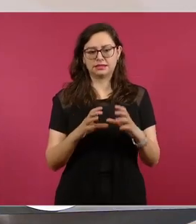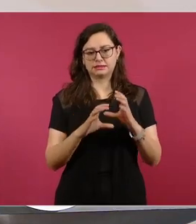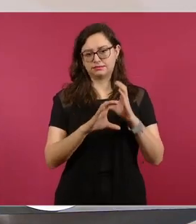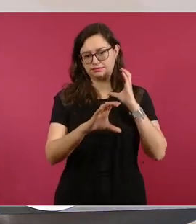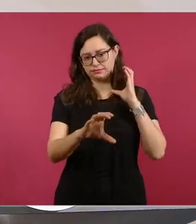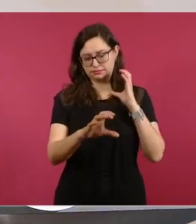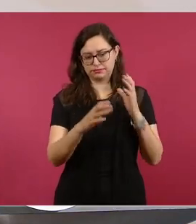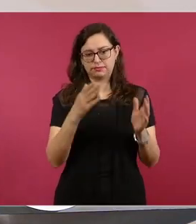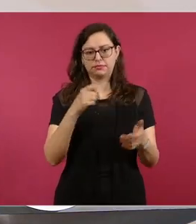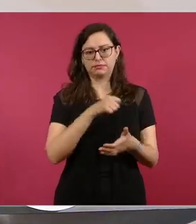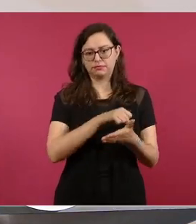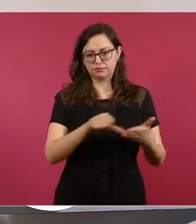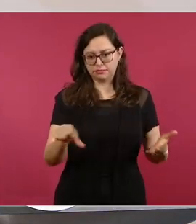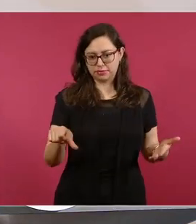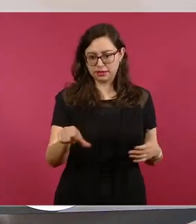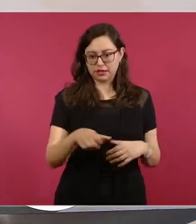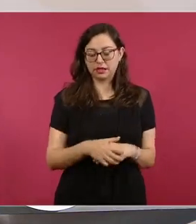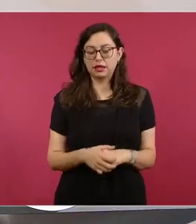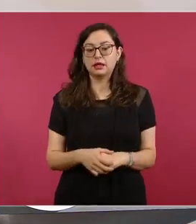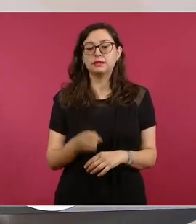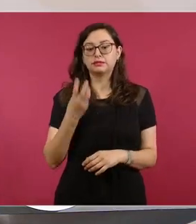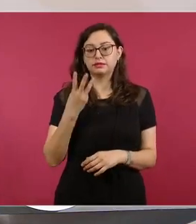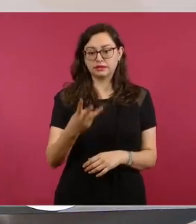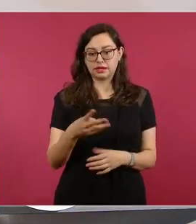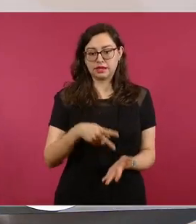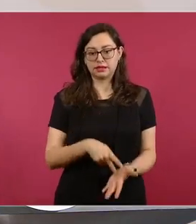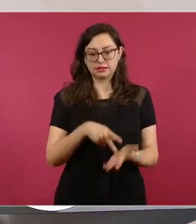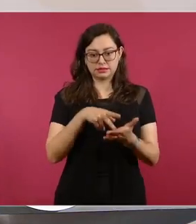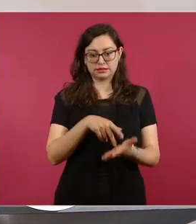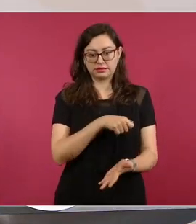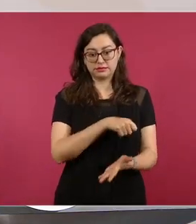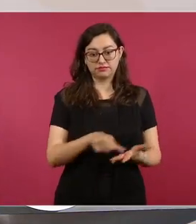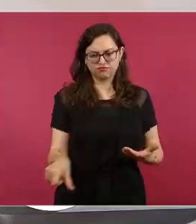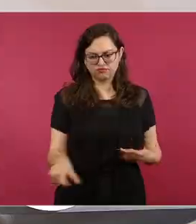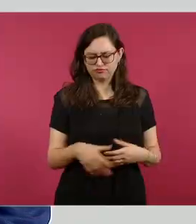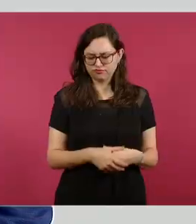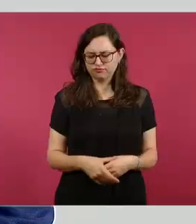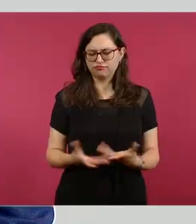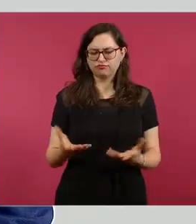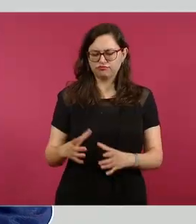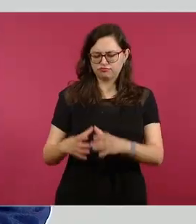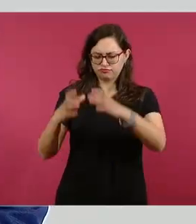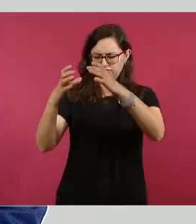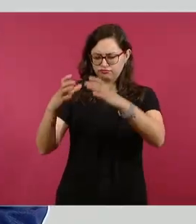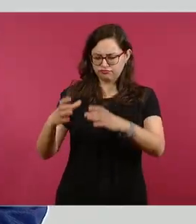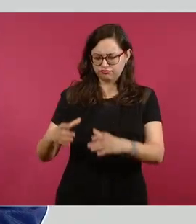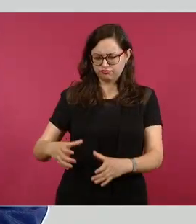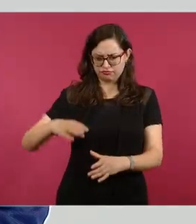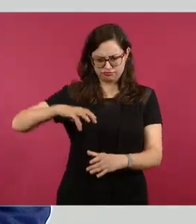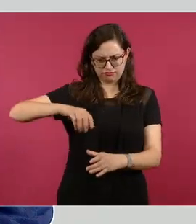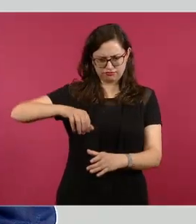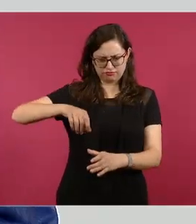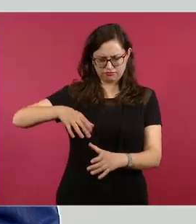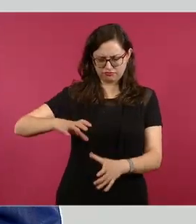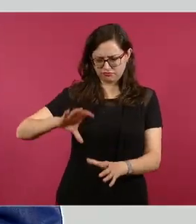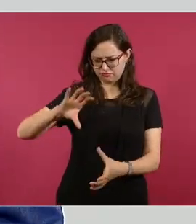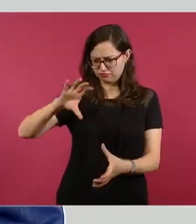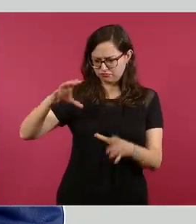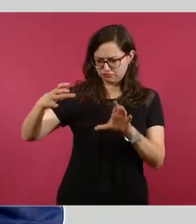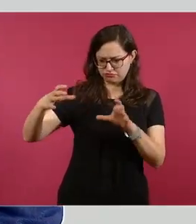medición y ahora sí nos encargamos de sacar de circulación 17 cilindros por poner en riesgo la seguridad.